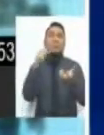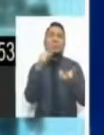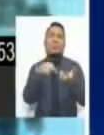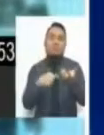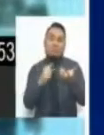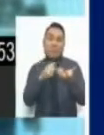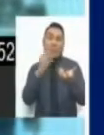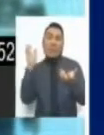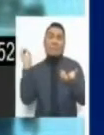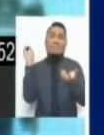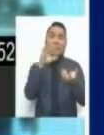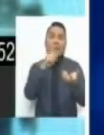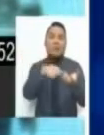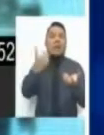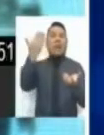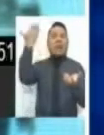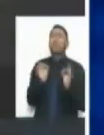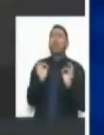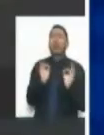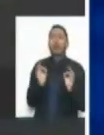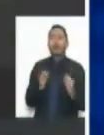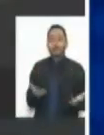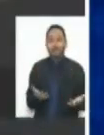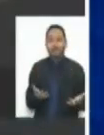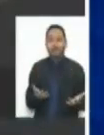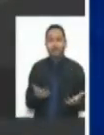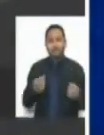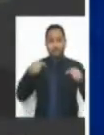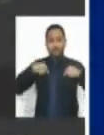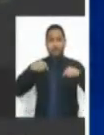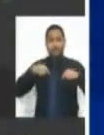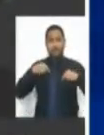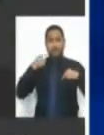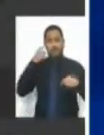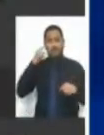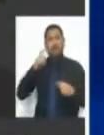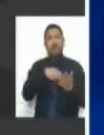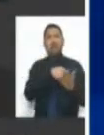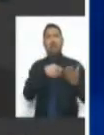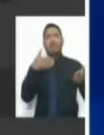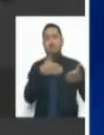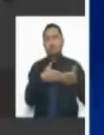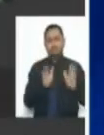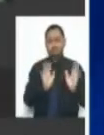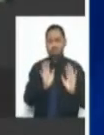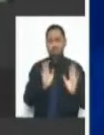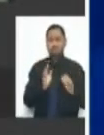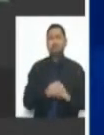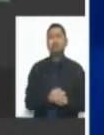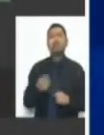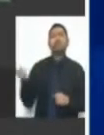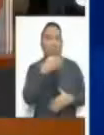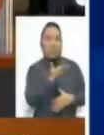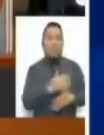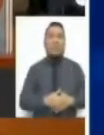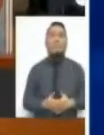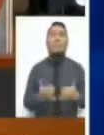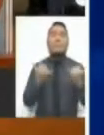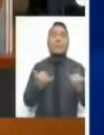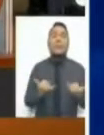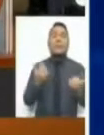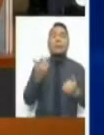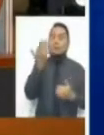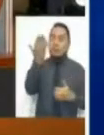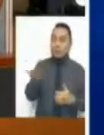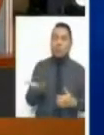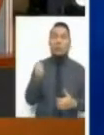poderle aclarar. Pero creo que se ha llevado la versión que le hemos dado nosotros. Lo que pasa es que no puede continuar porque no puede con el programa de Cerrón.